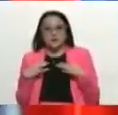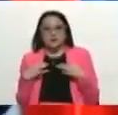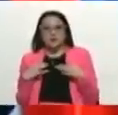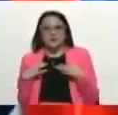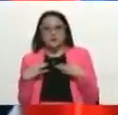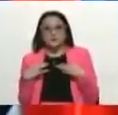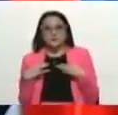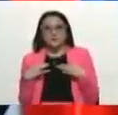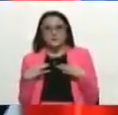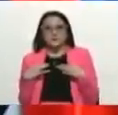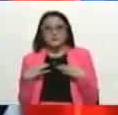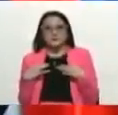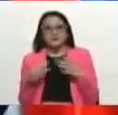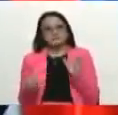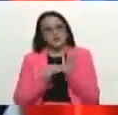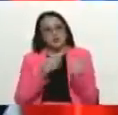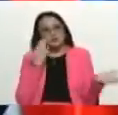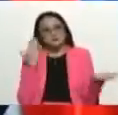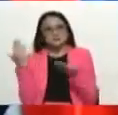Podemos nuevamente verla.